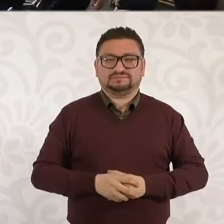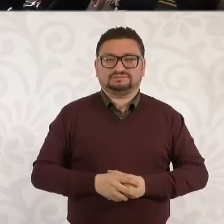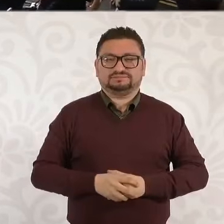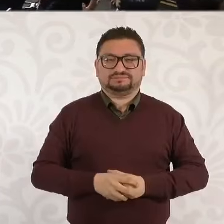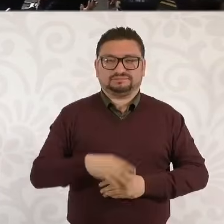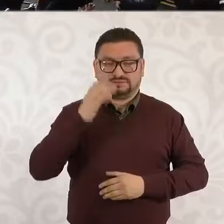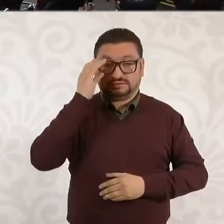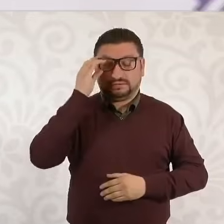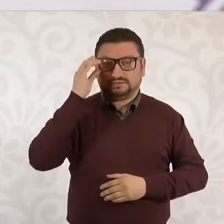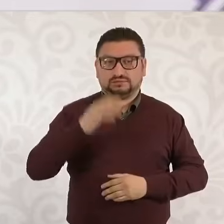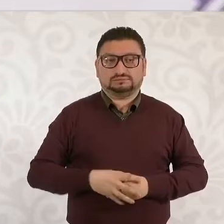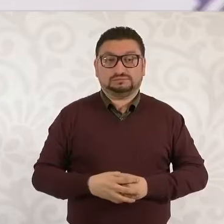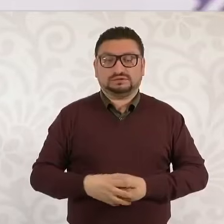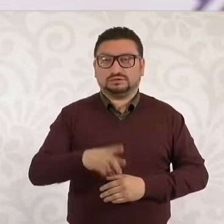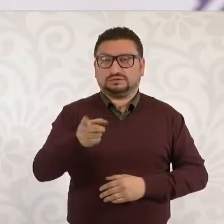Sí, a ver,